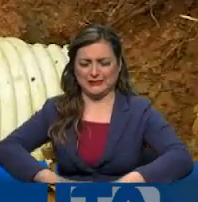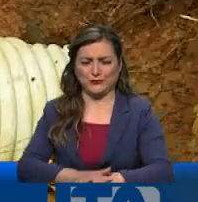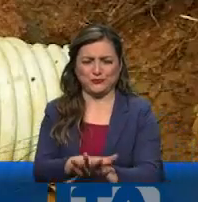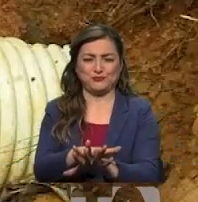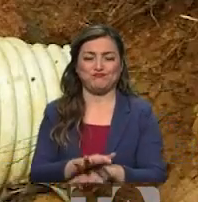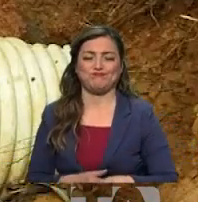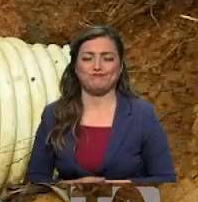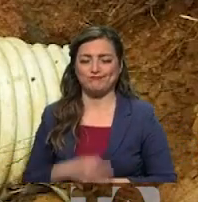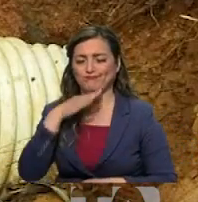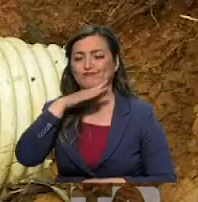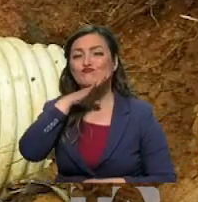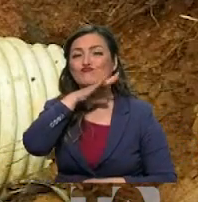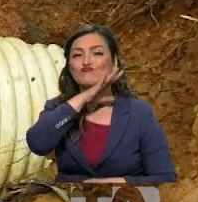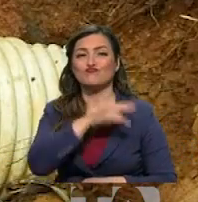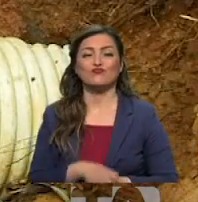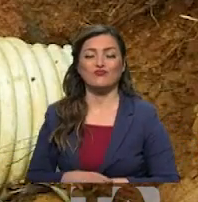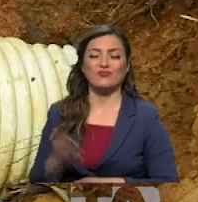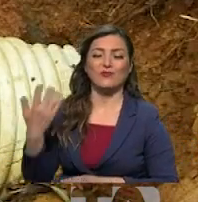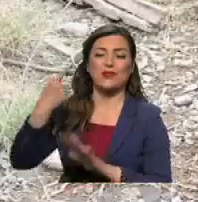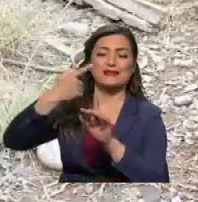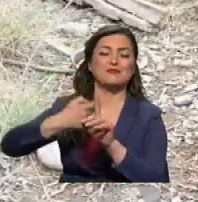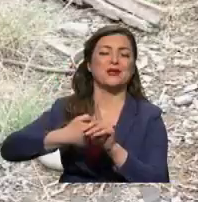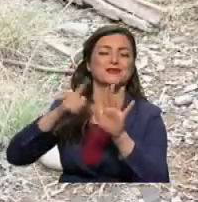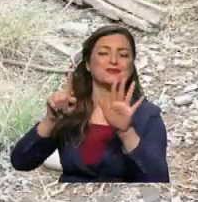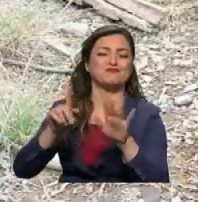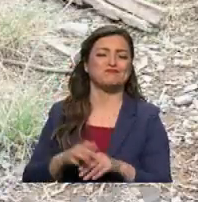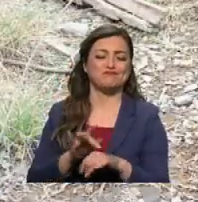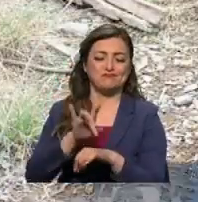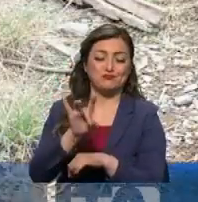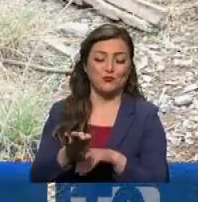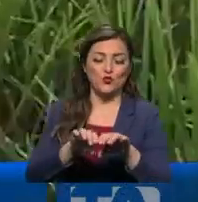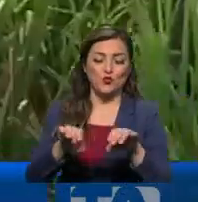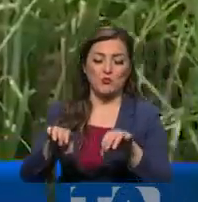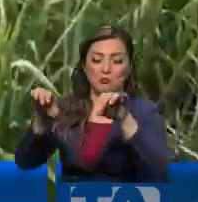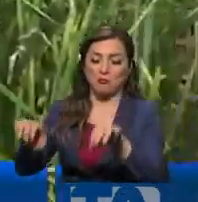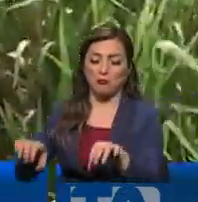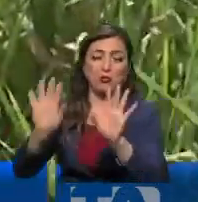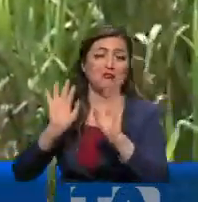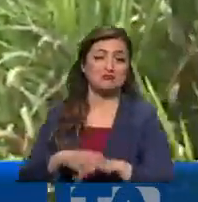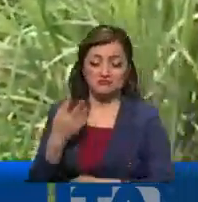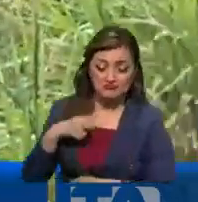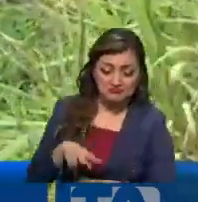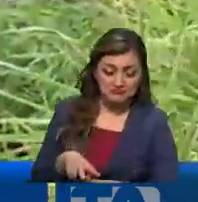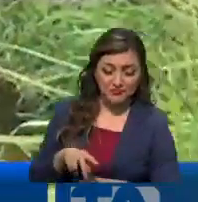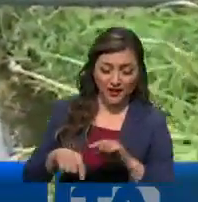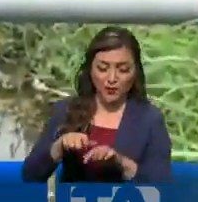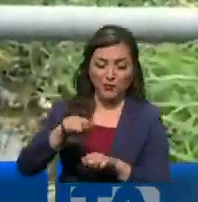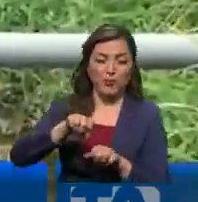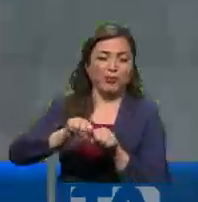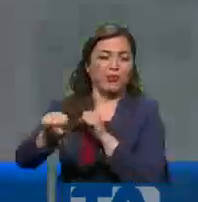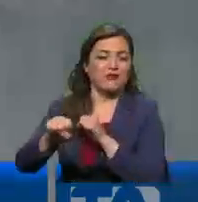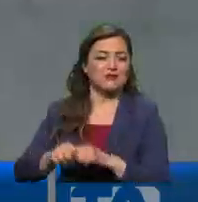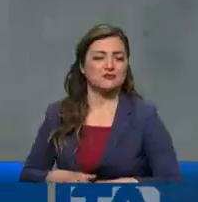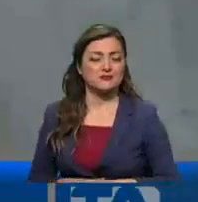Hoy en día la obra tiene más de 6 meses de abandono. Parte de los tubos están expuestos, hay cables de soporte que ya no